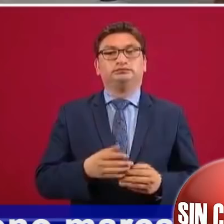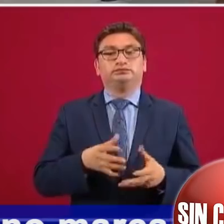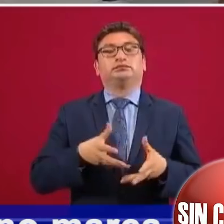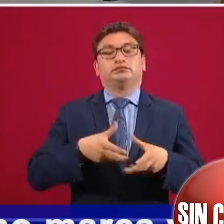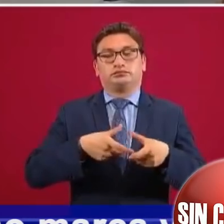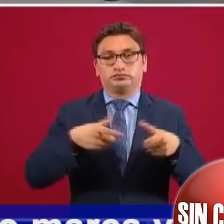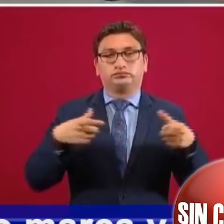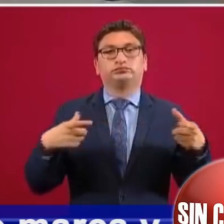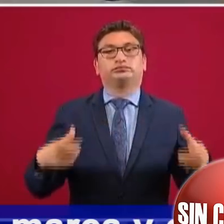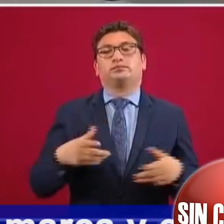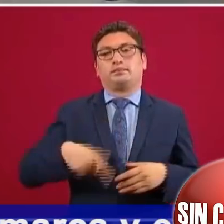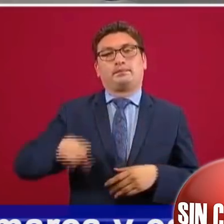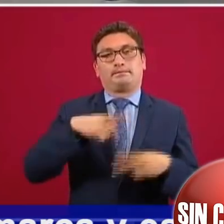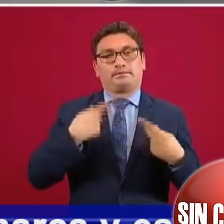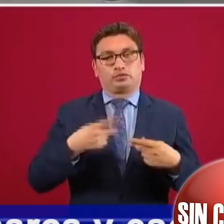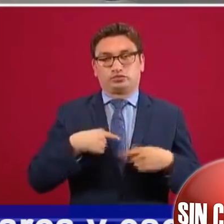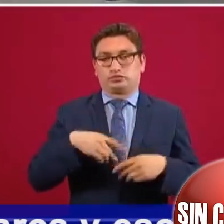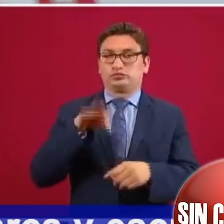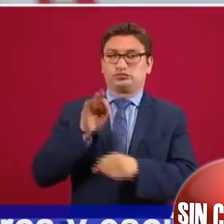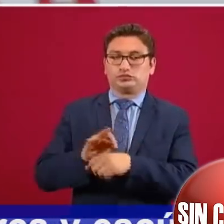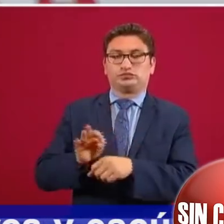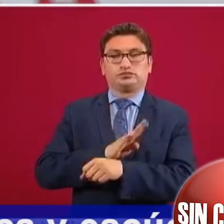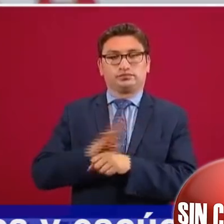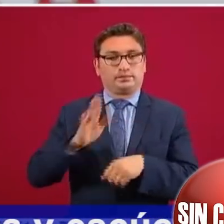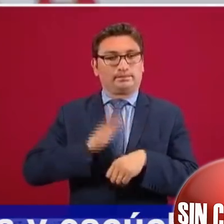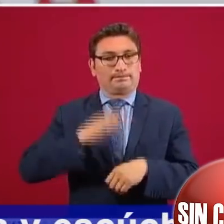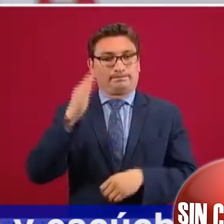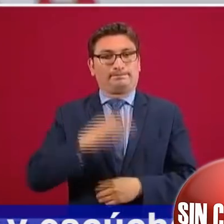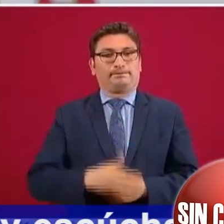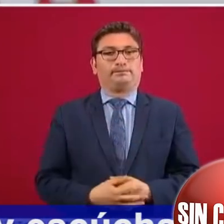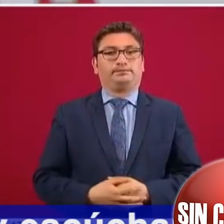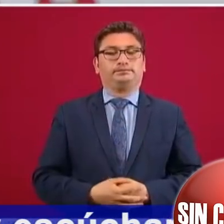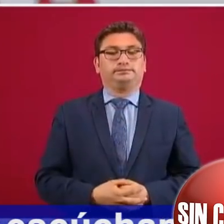ampliando los programas en beneficio de la gente,